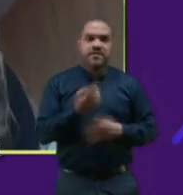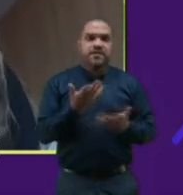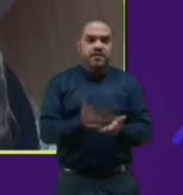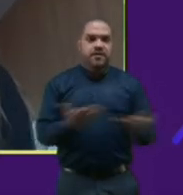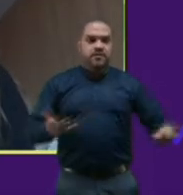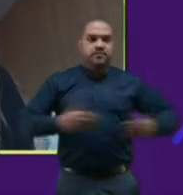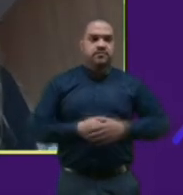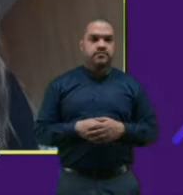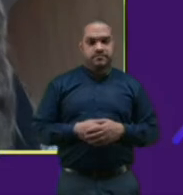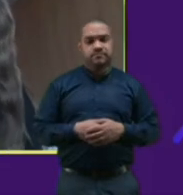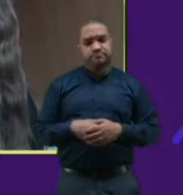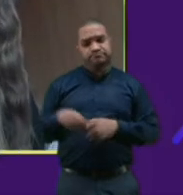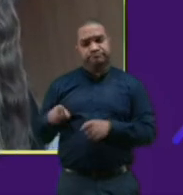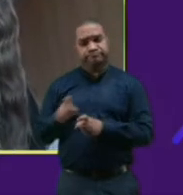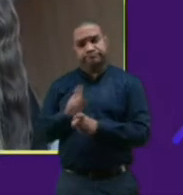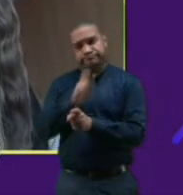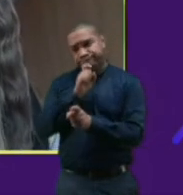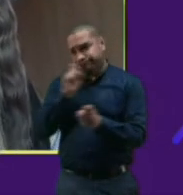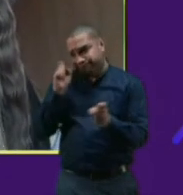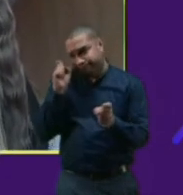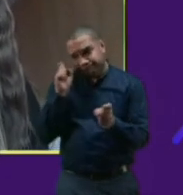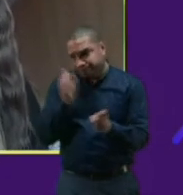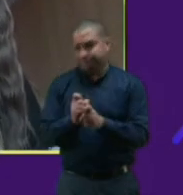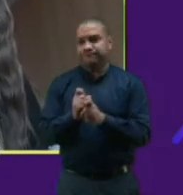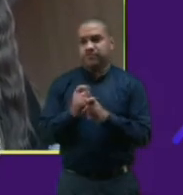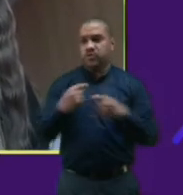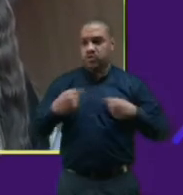más difíciles que me ha tocado como emprendedora hasta ahora.